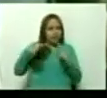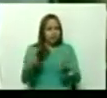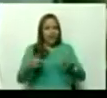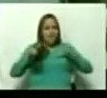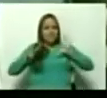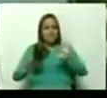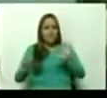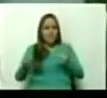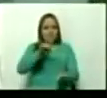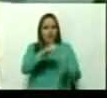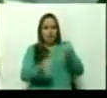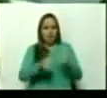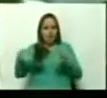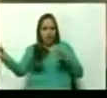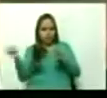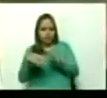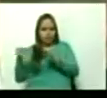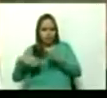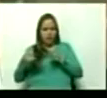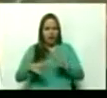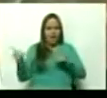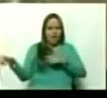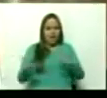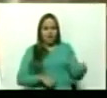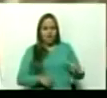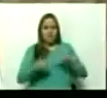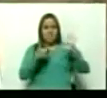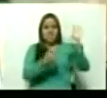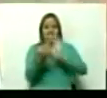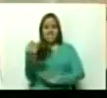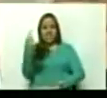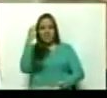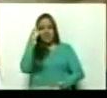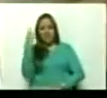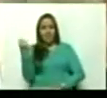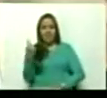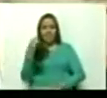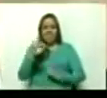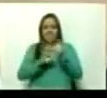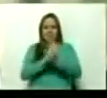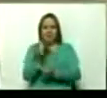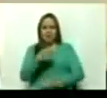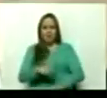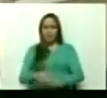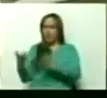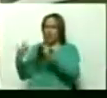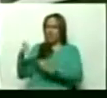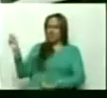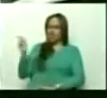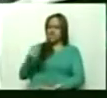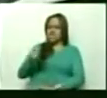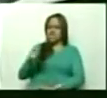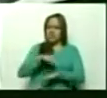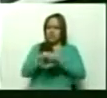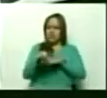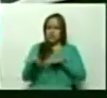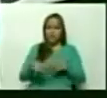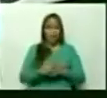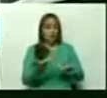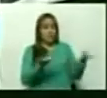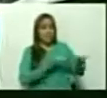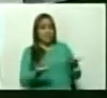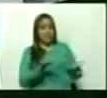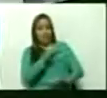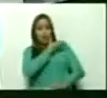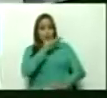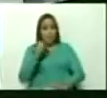7 camiones recuperados en estos 63 días. Estamos ya por recuperar 3 más. ¿Cuánto requiere el municipio para...? Para un servicio